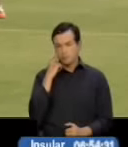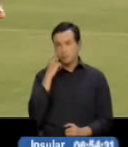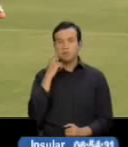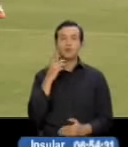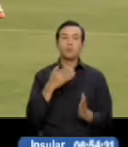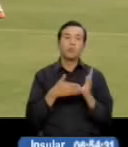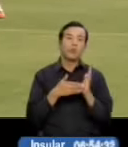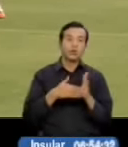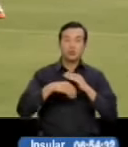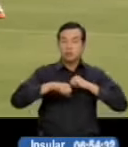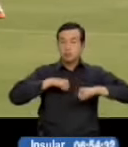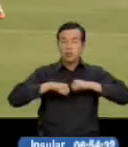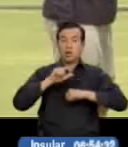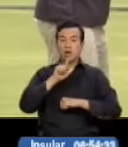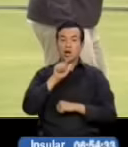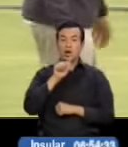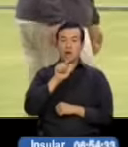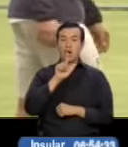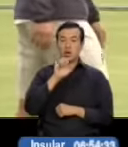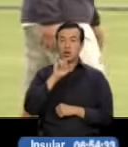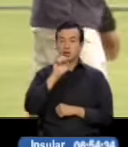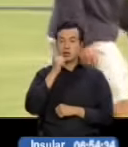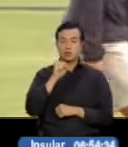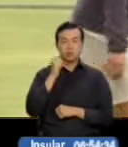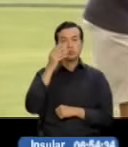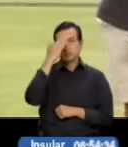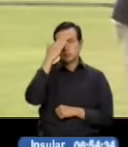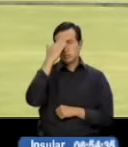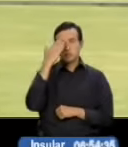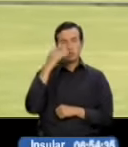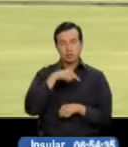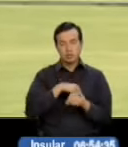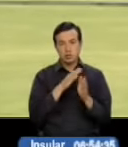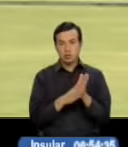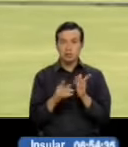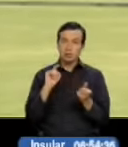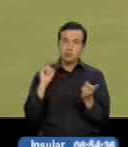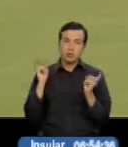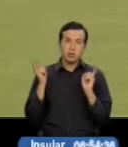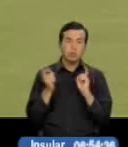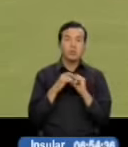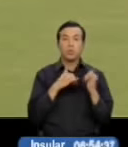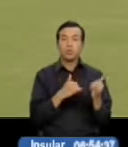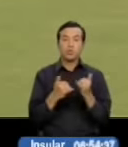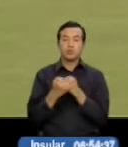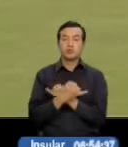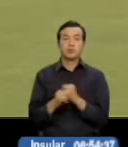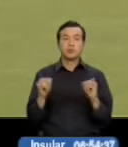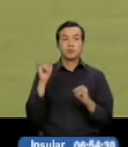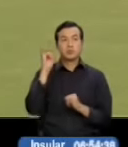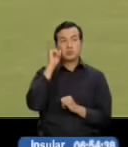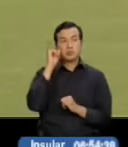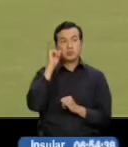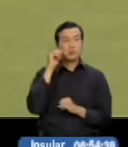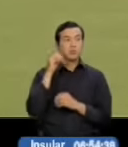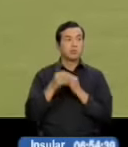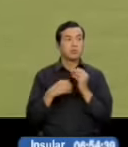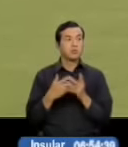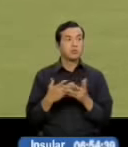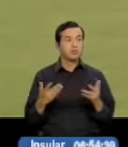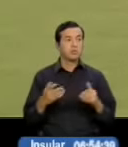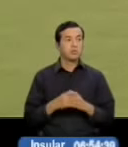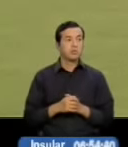modelo táctico de Alexis Mendoza y conscientes de que aún atraviesan un periodo de transición, los jugadores de Independiente del Valle evitan